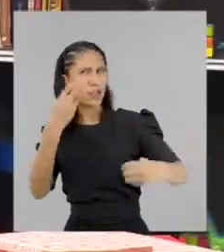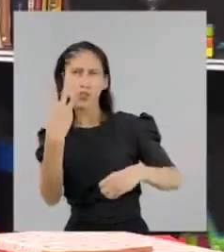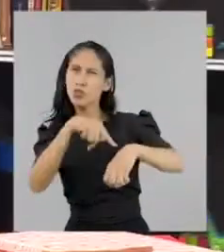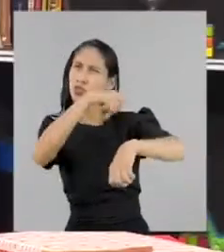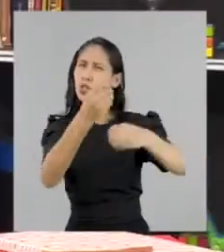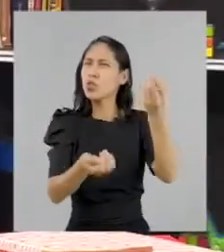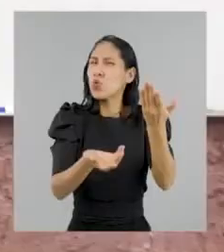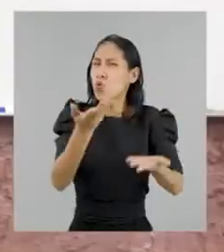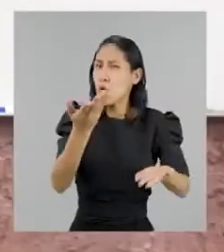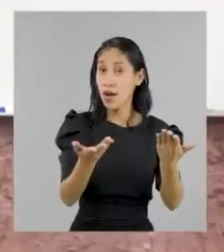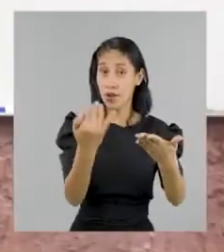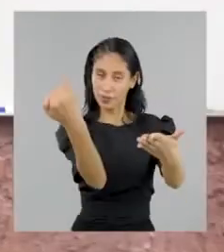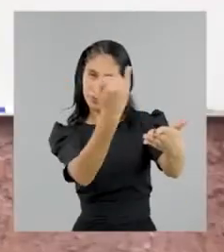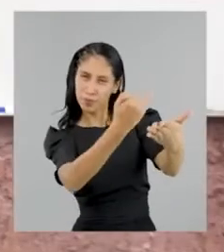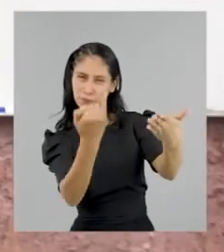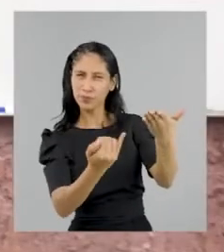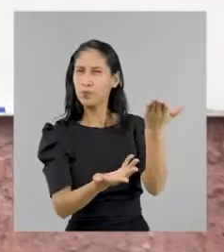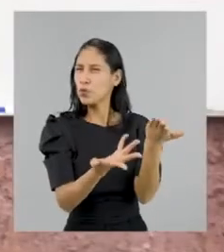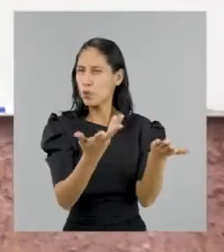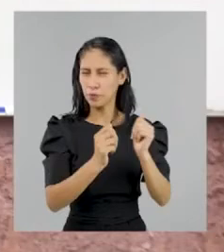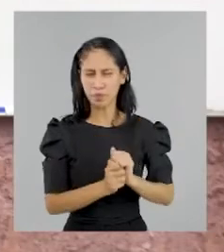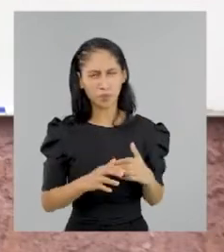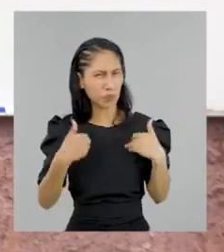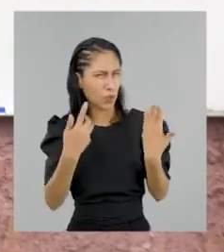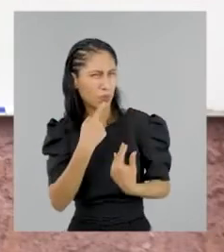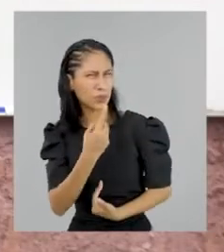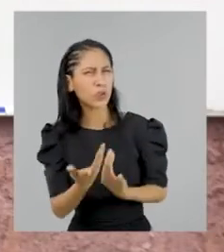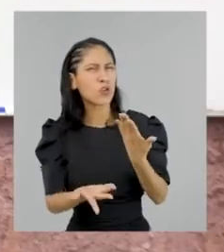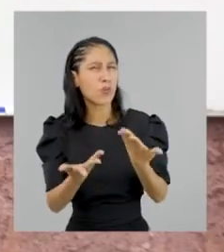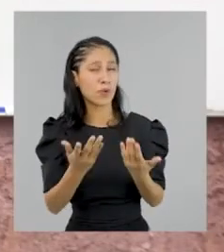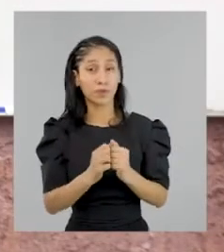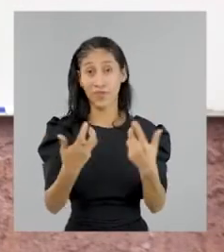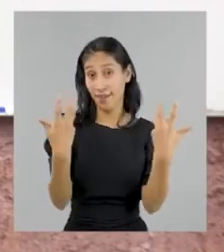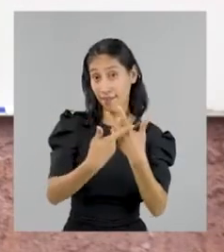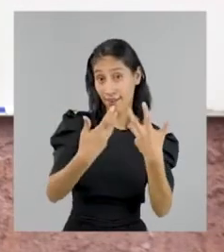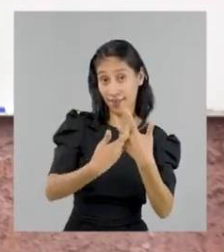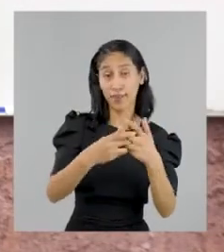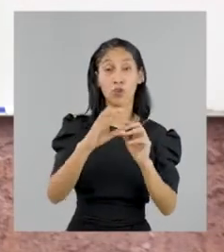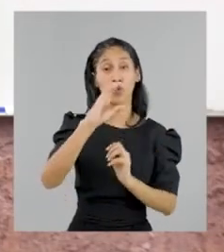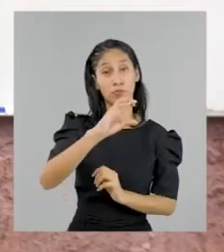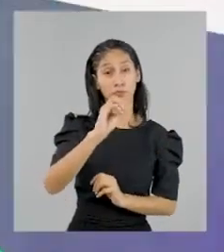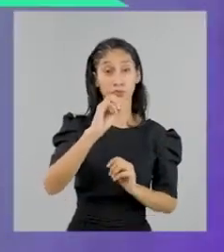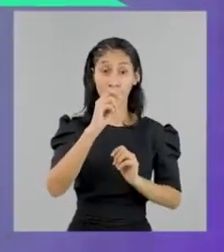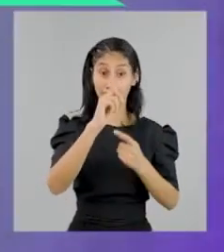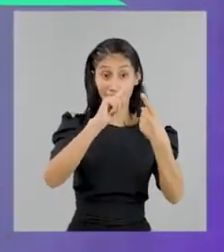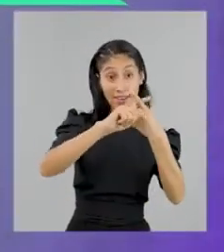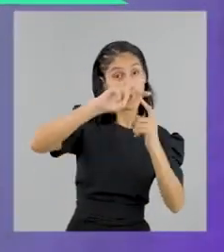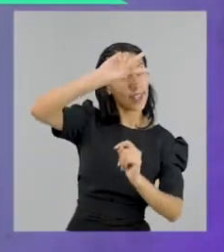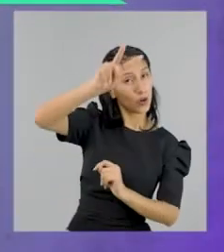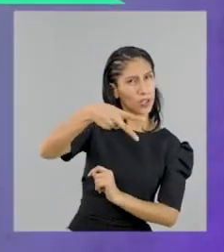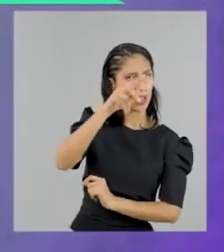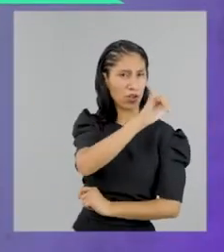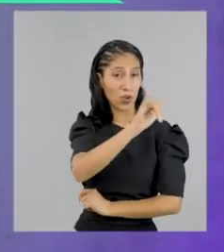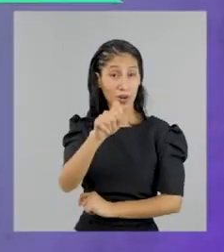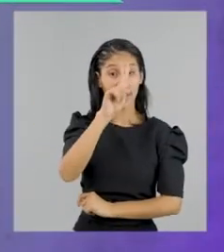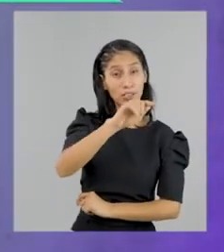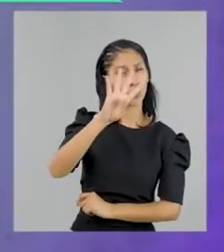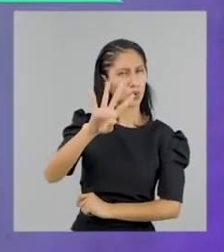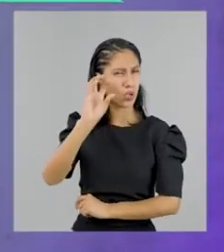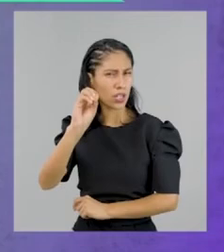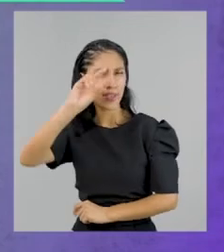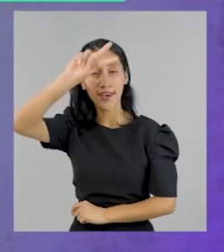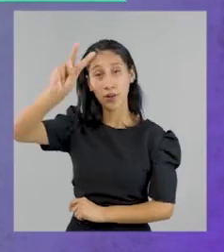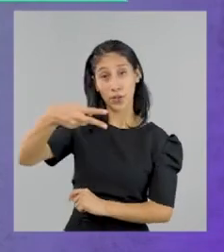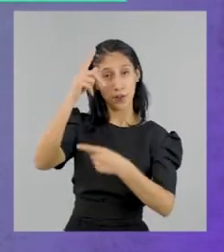2 horas. Graficamos la situación. Podemos aplicar la ley de cosenos. X al cuadrado igual